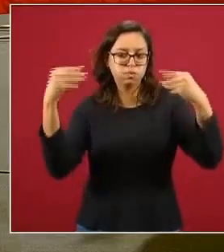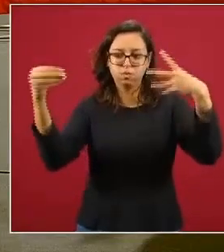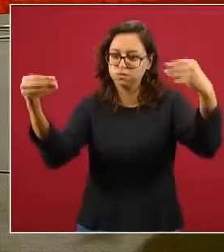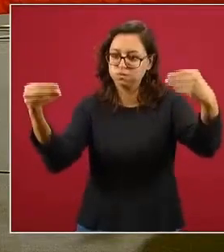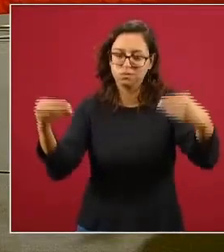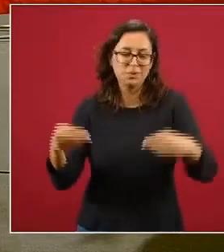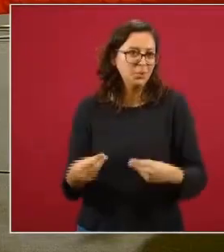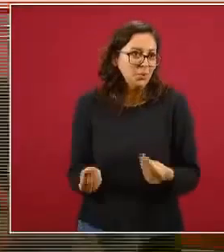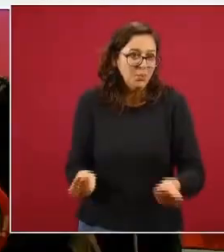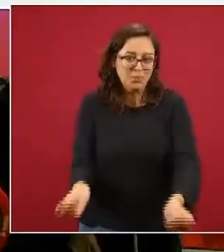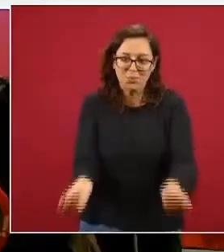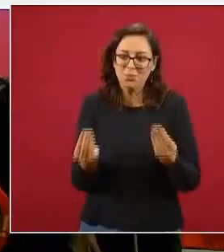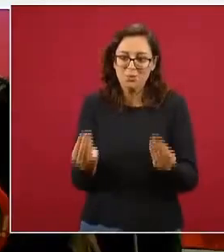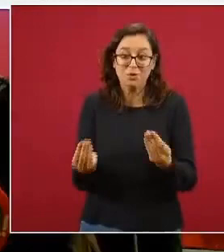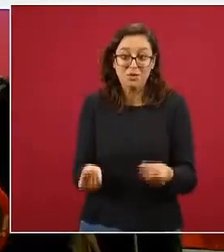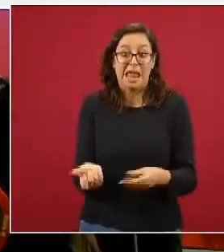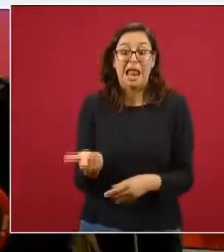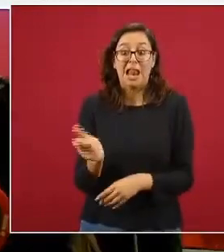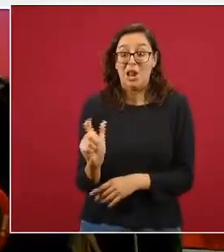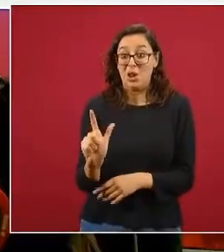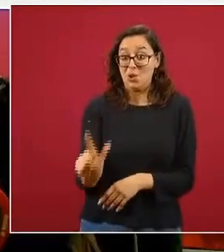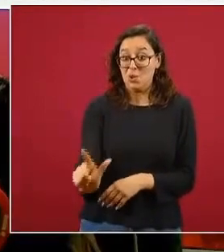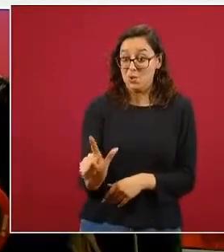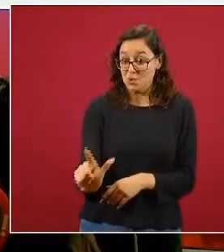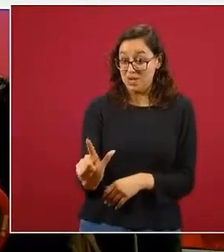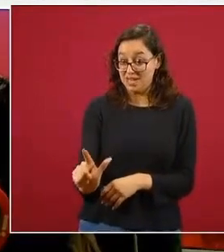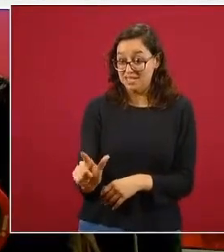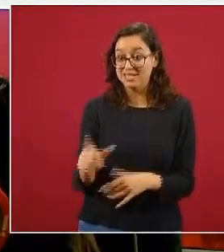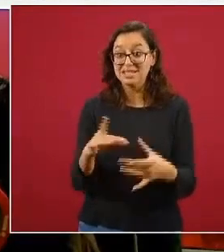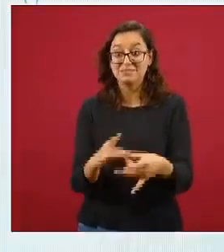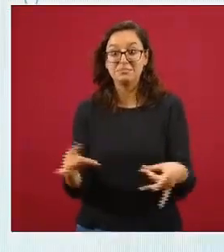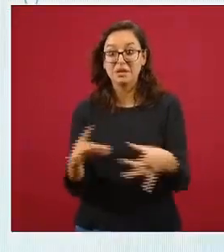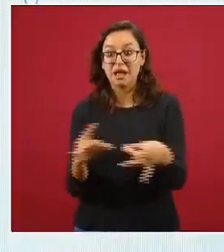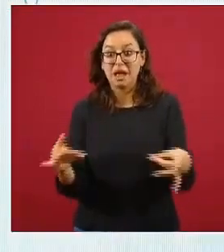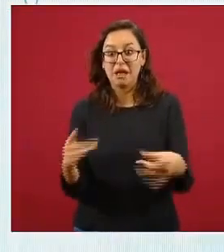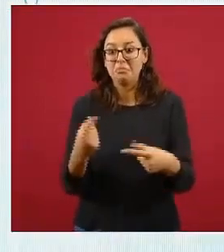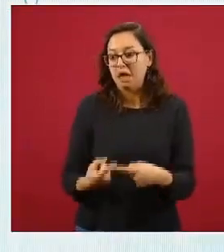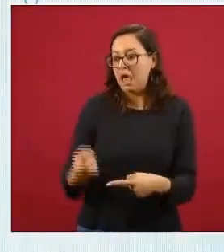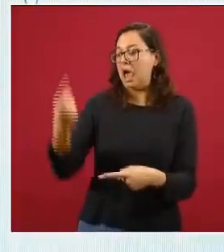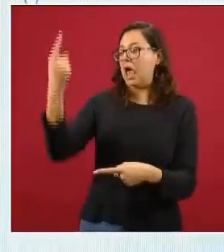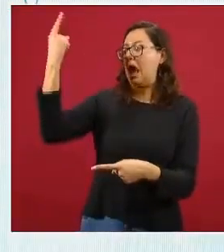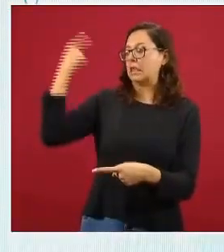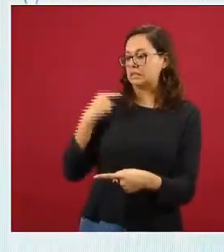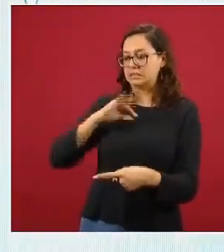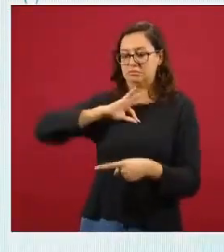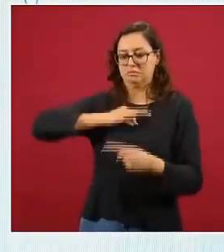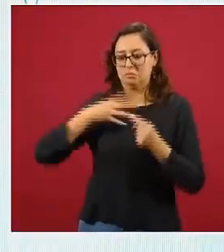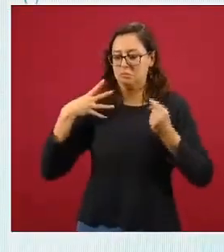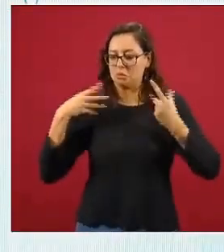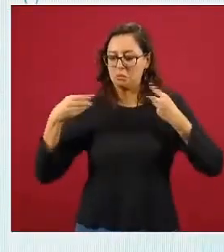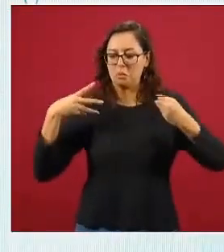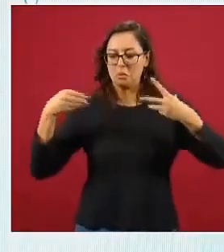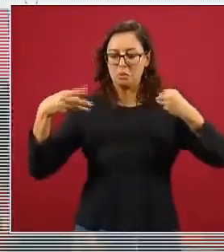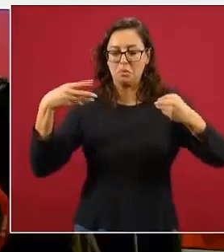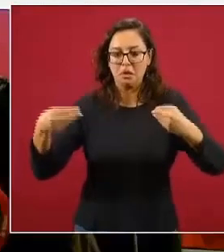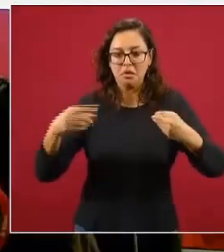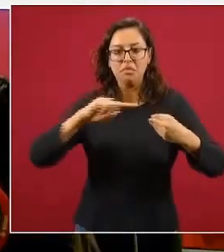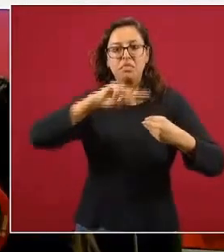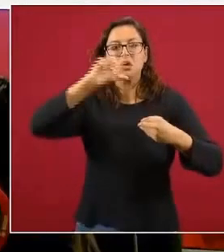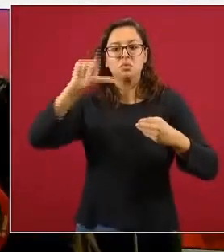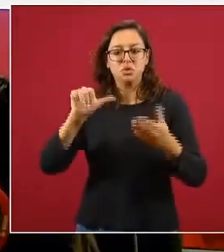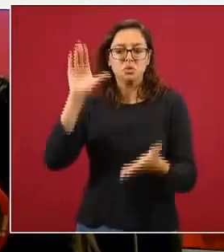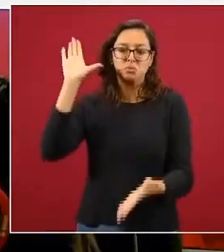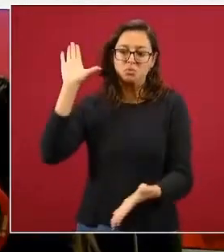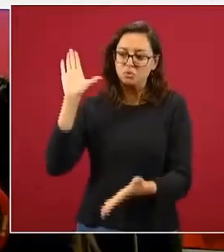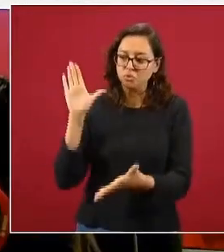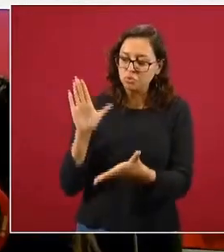algunos casos, ya lo comentaremos el lunes, que son incluso mayores a su primer brote epidémico. Esto